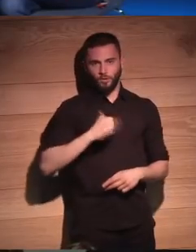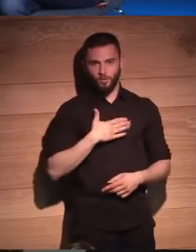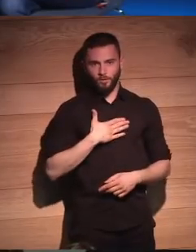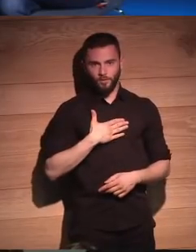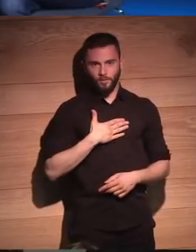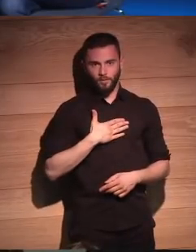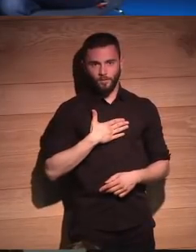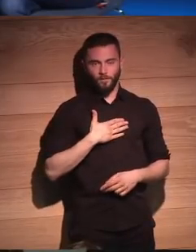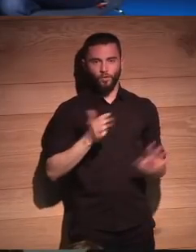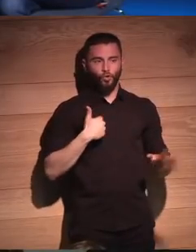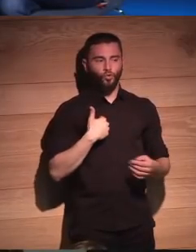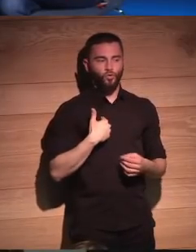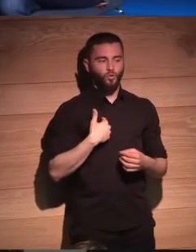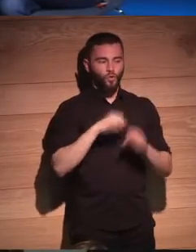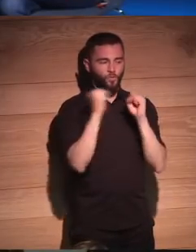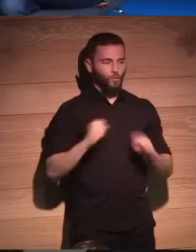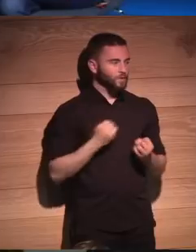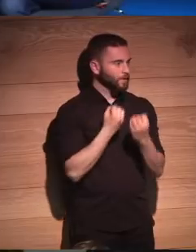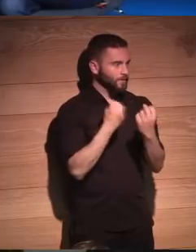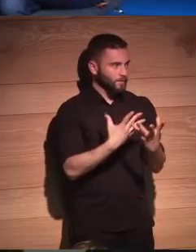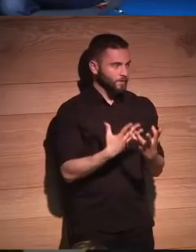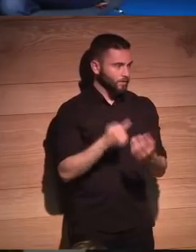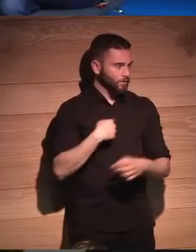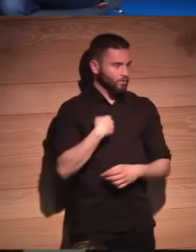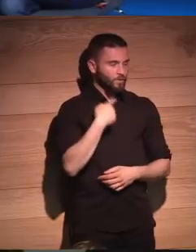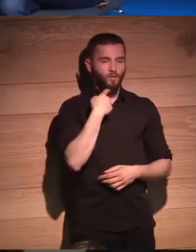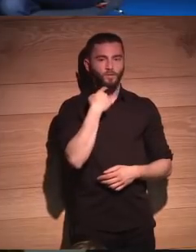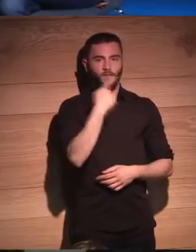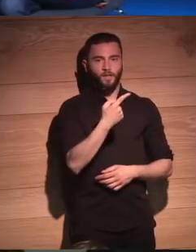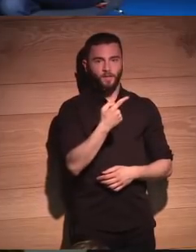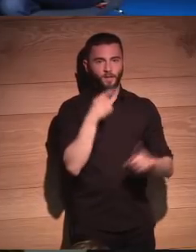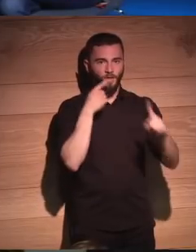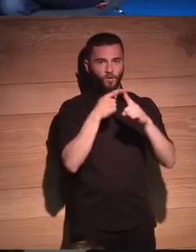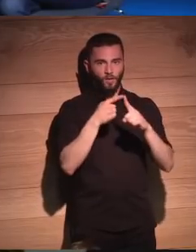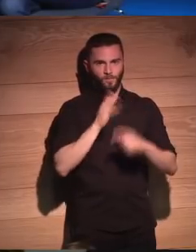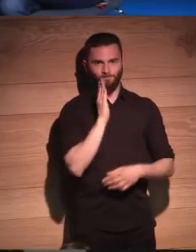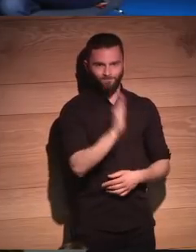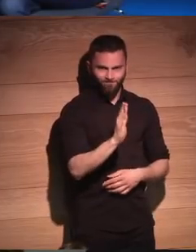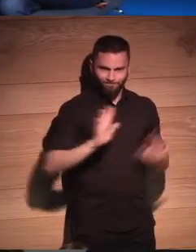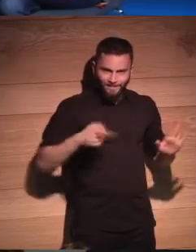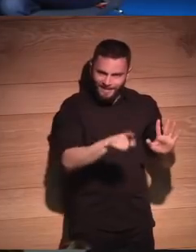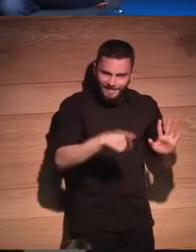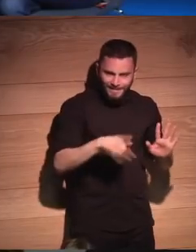mi gusto personal, voy a hablar de un imposible, ¿no? Yo voy a decir, por fastidiar, que ¿Quién? el mejor Batman